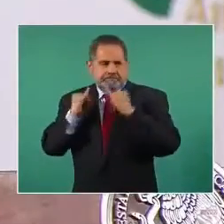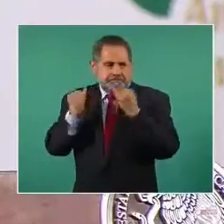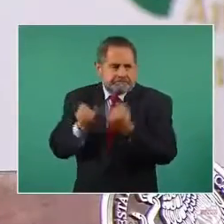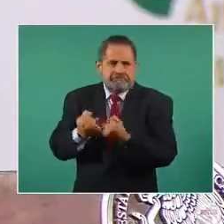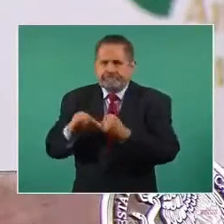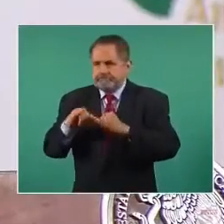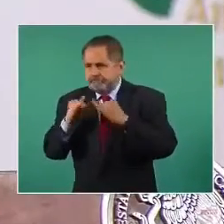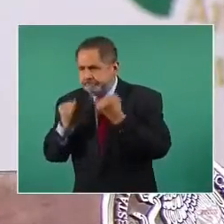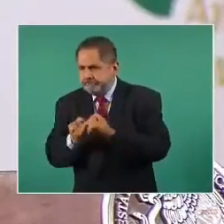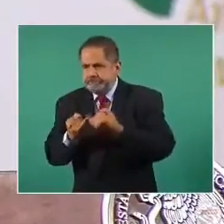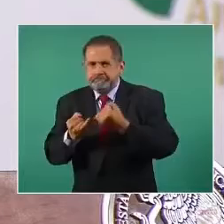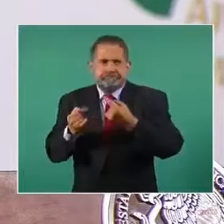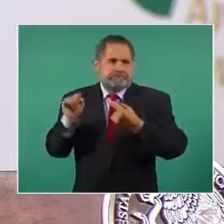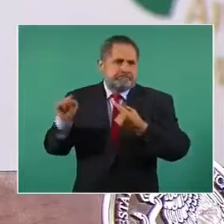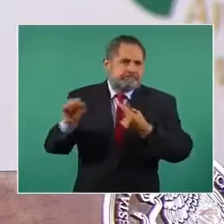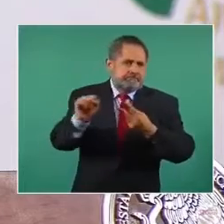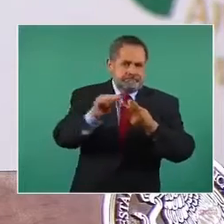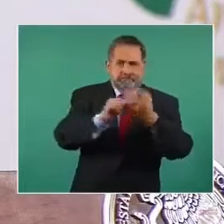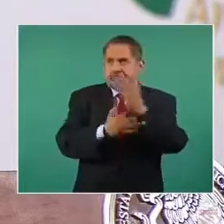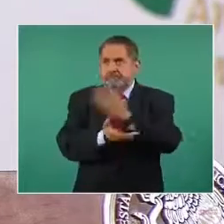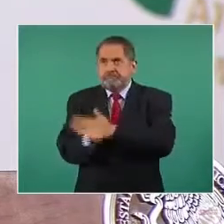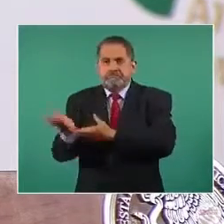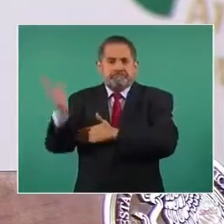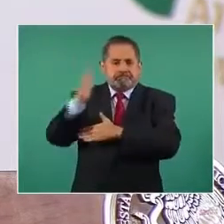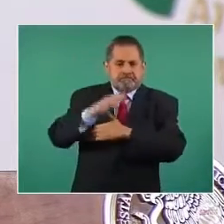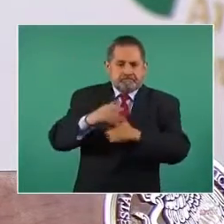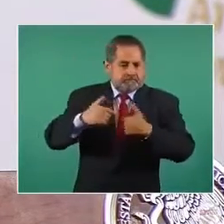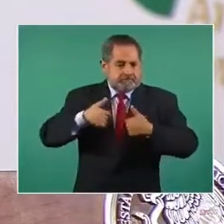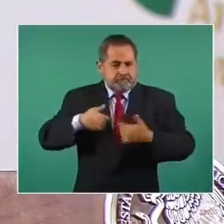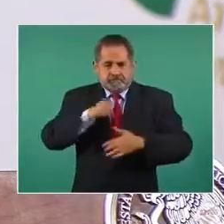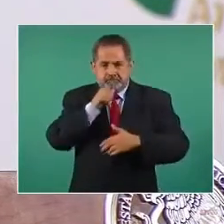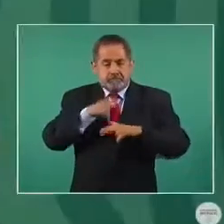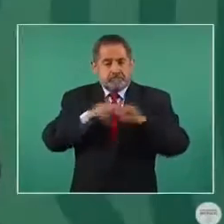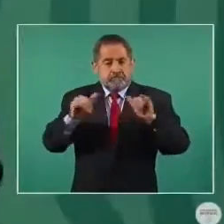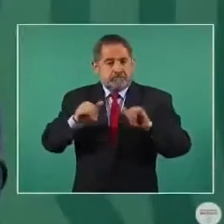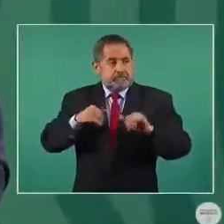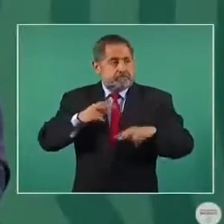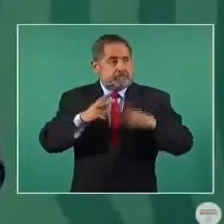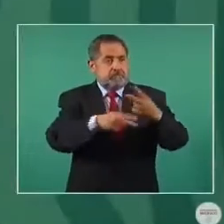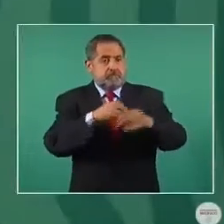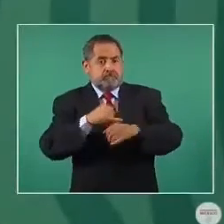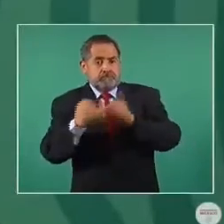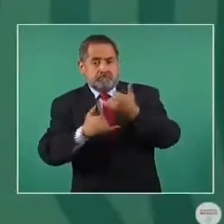día, que ahora ni siquiera he ido a macanear,